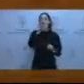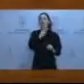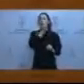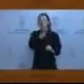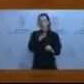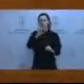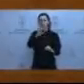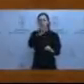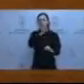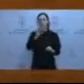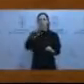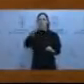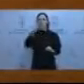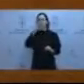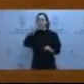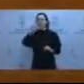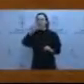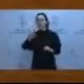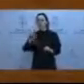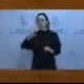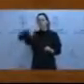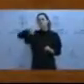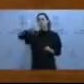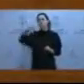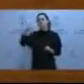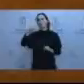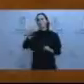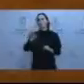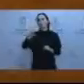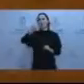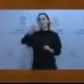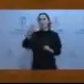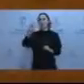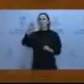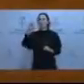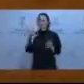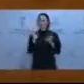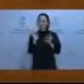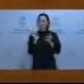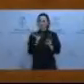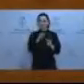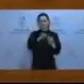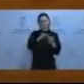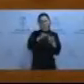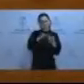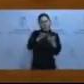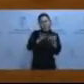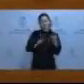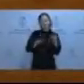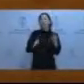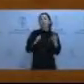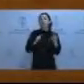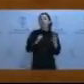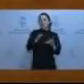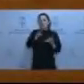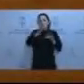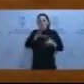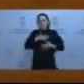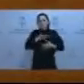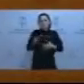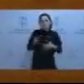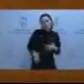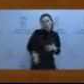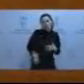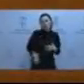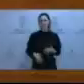Díaz, Riopedre, Migoya, que consiste en lo que ustedes ya saben, en sacar provecho propio. No es la